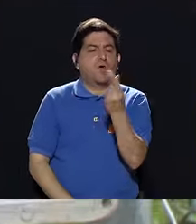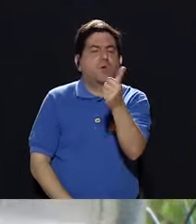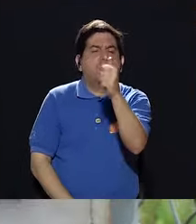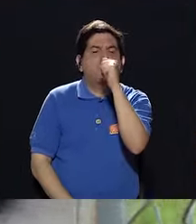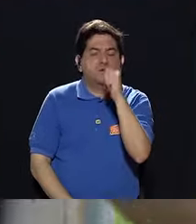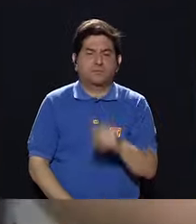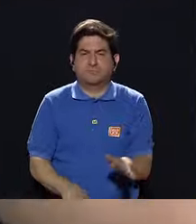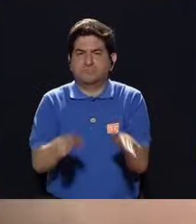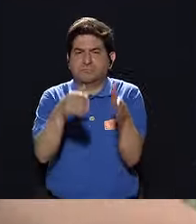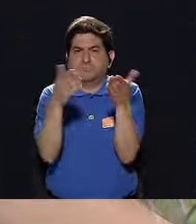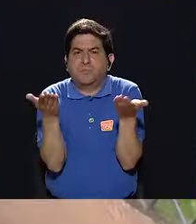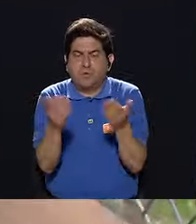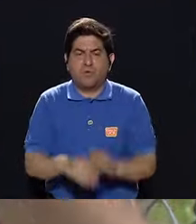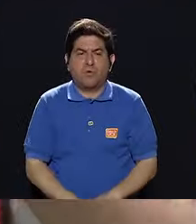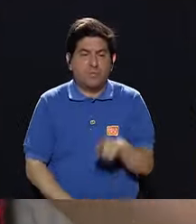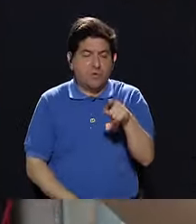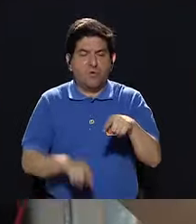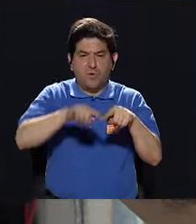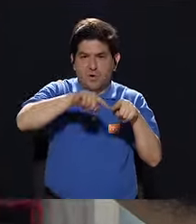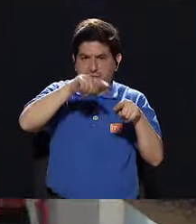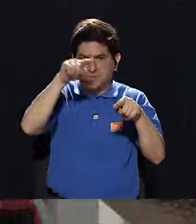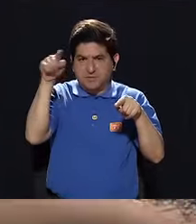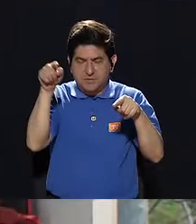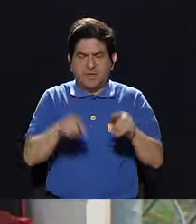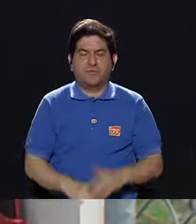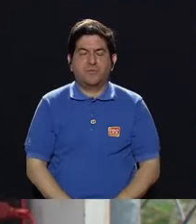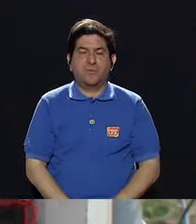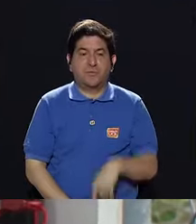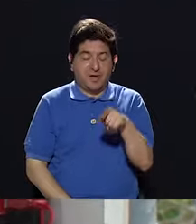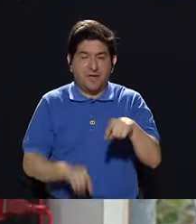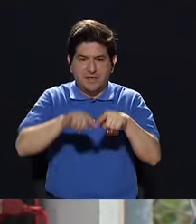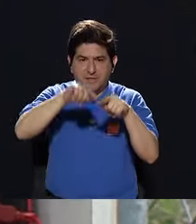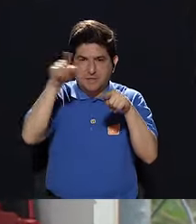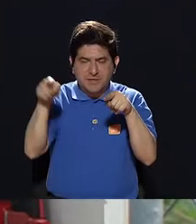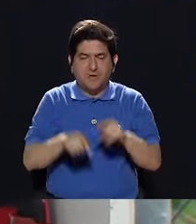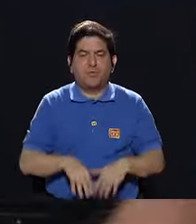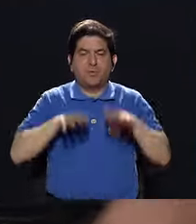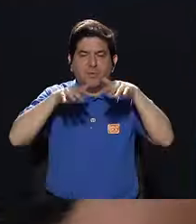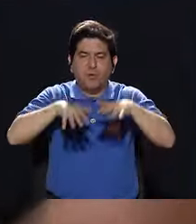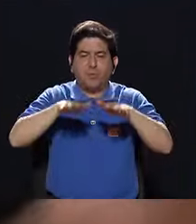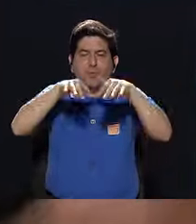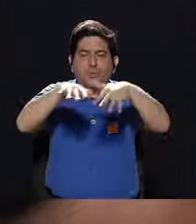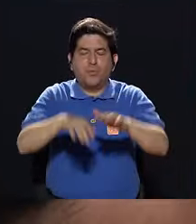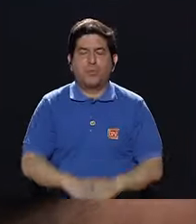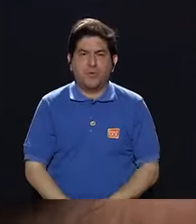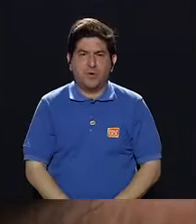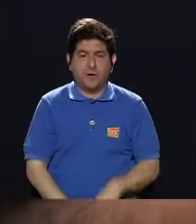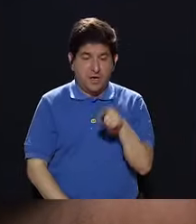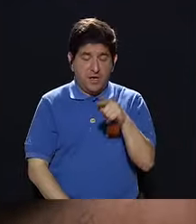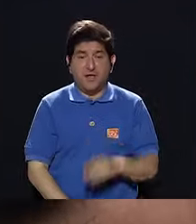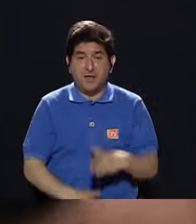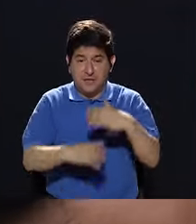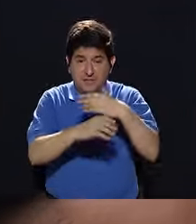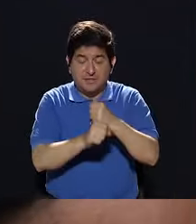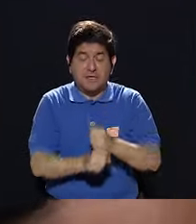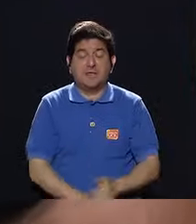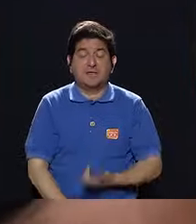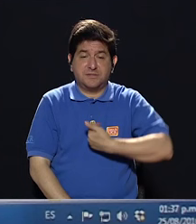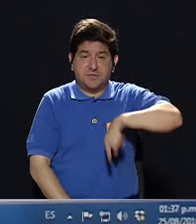la traducimos a caudal por medio de esta curva que se conoce como la curva de